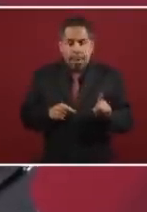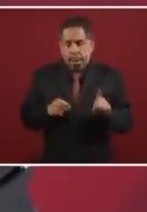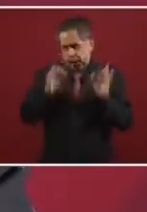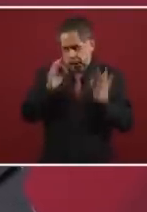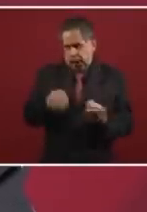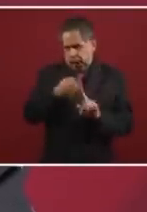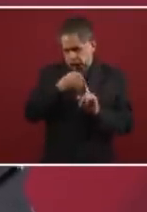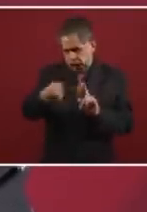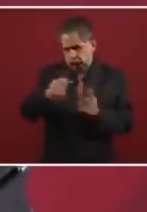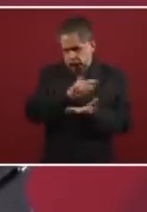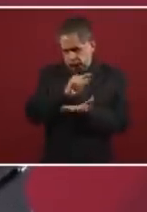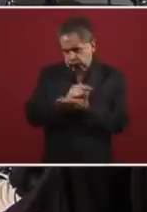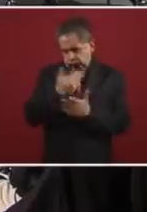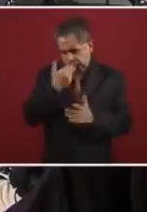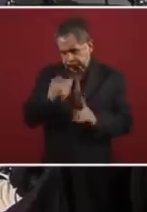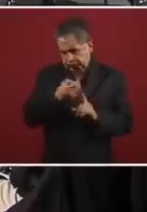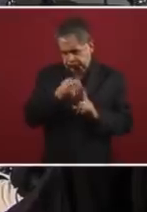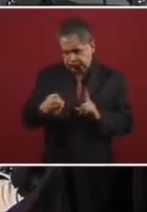gall